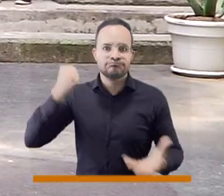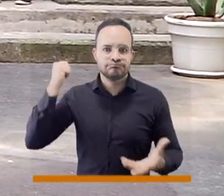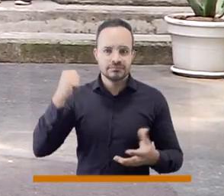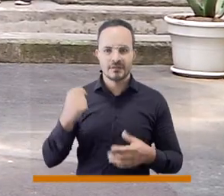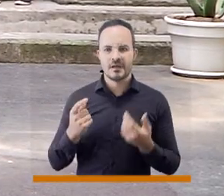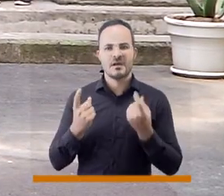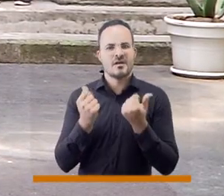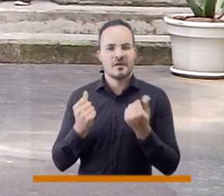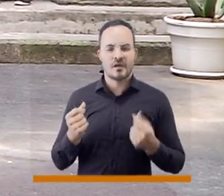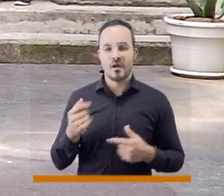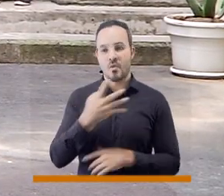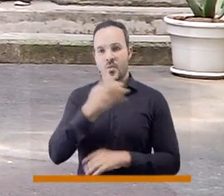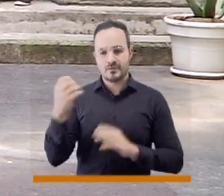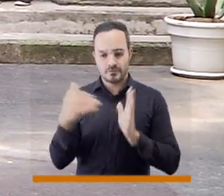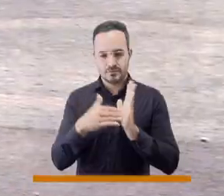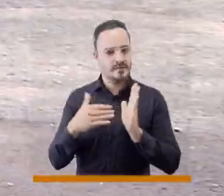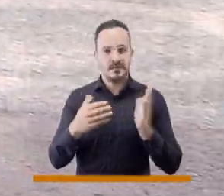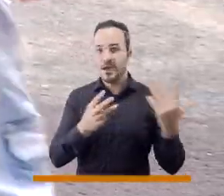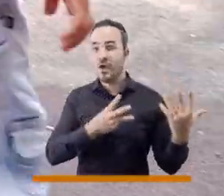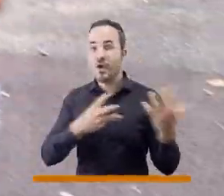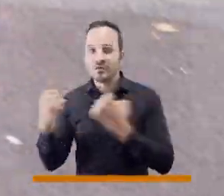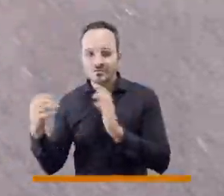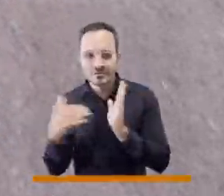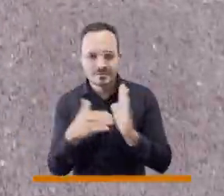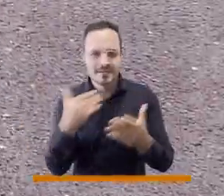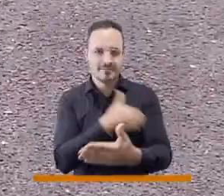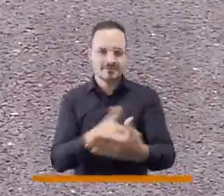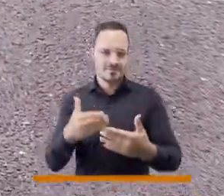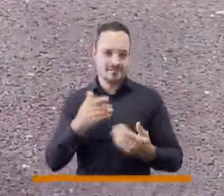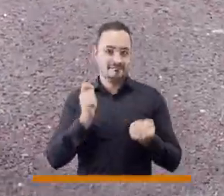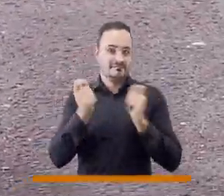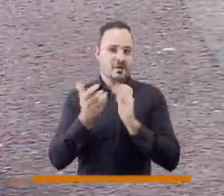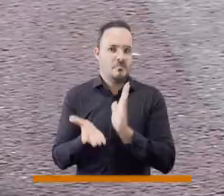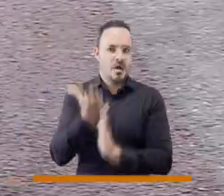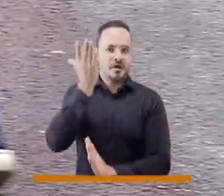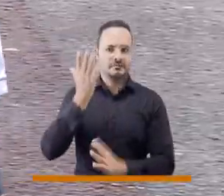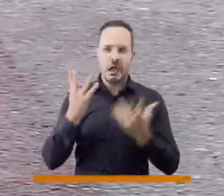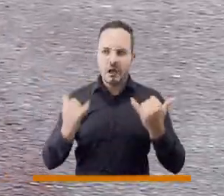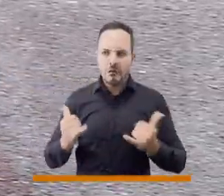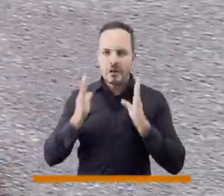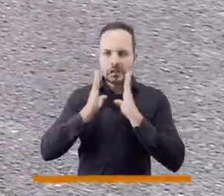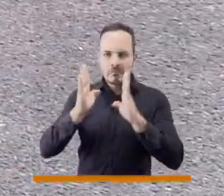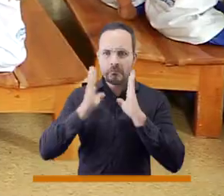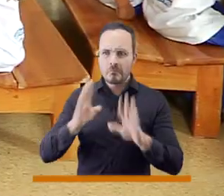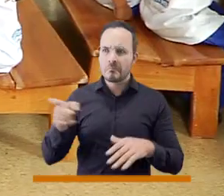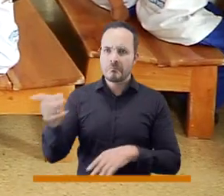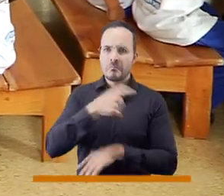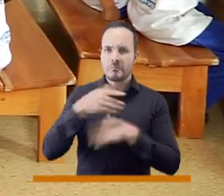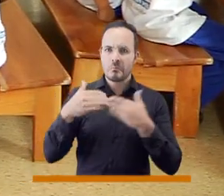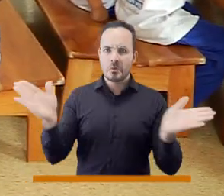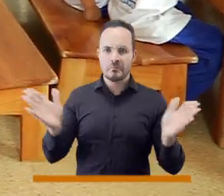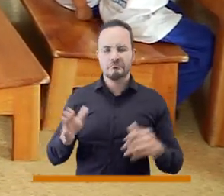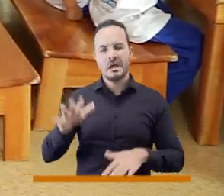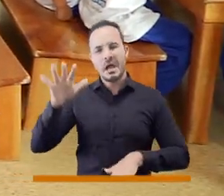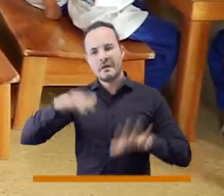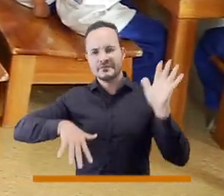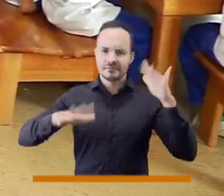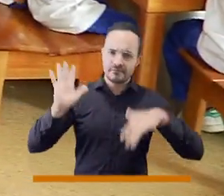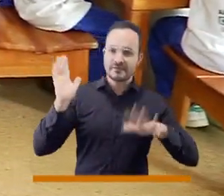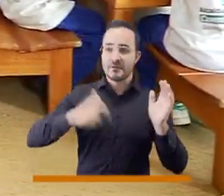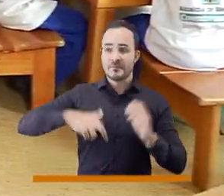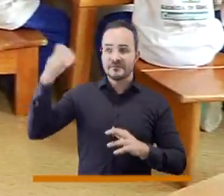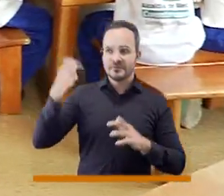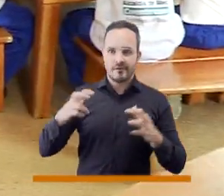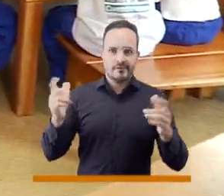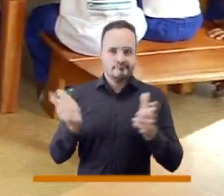el presupuesto durante este periodo de 400 mil a 800 mil millones. Está atendiendo menos días, menos niños